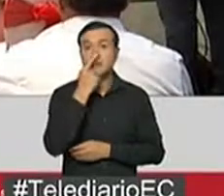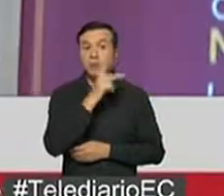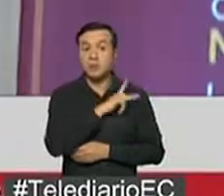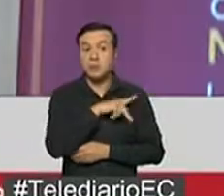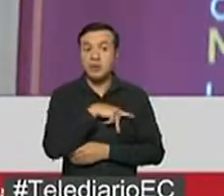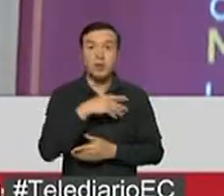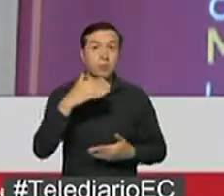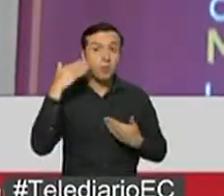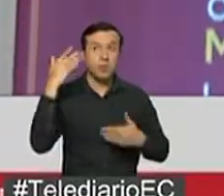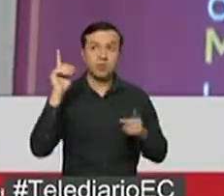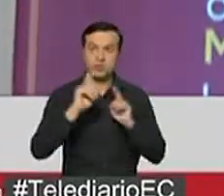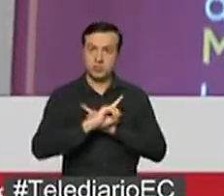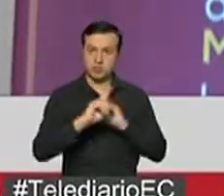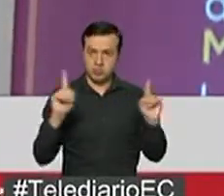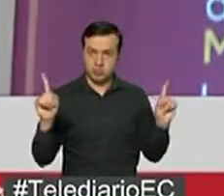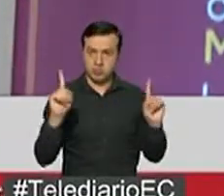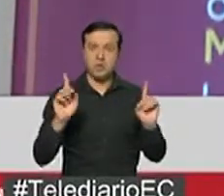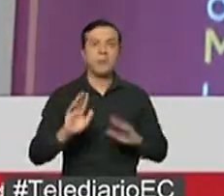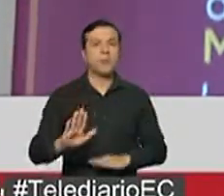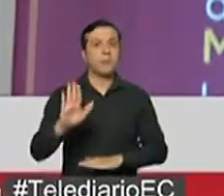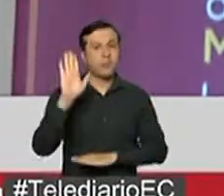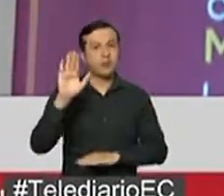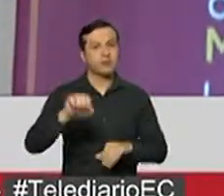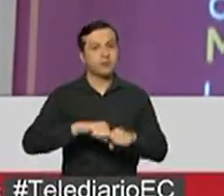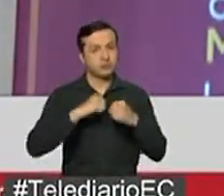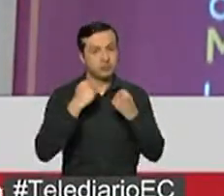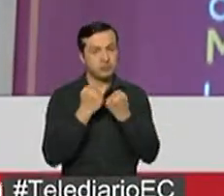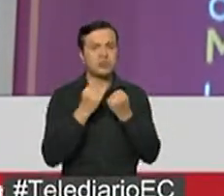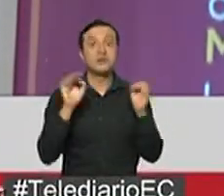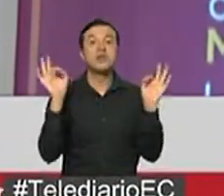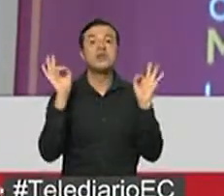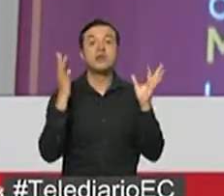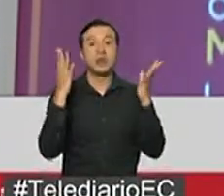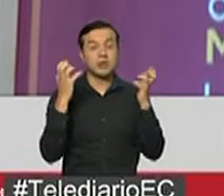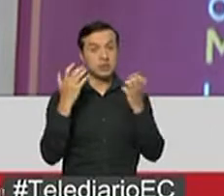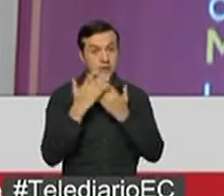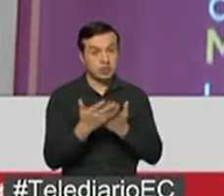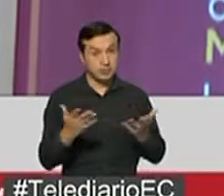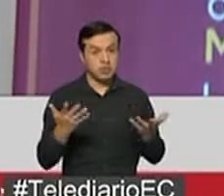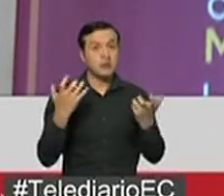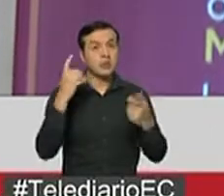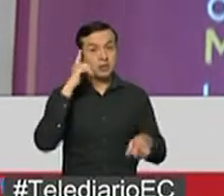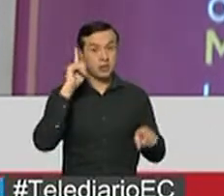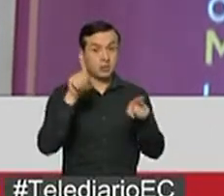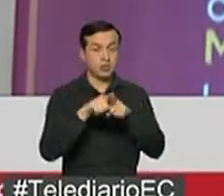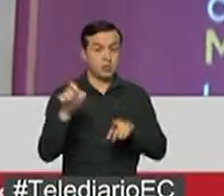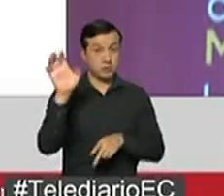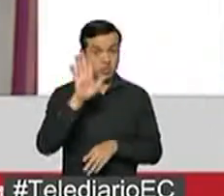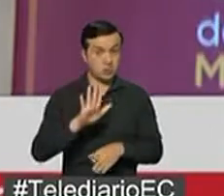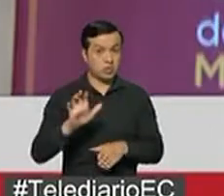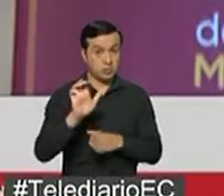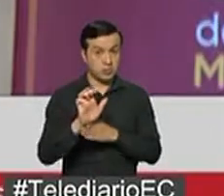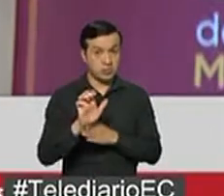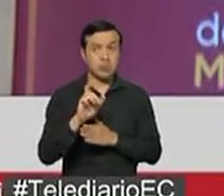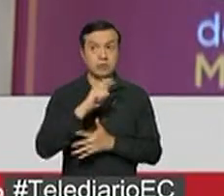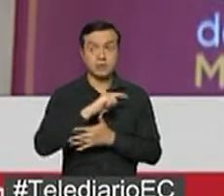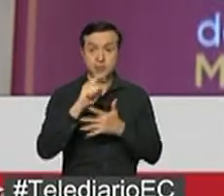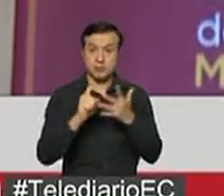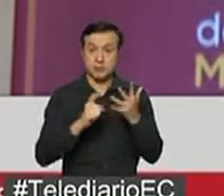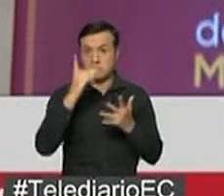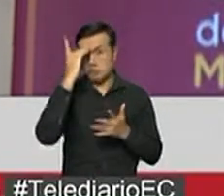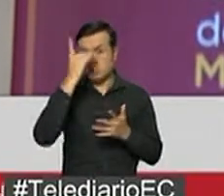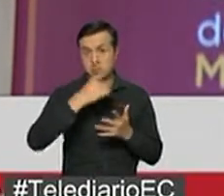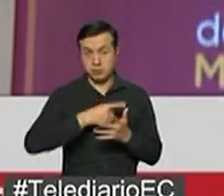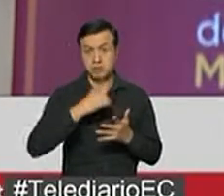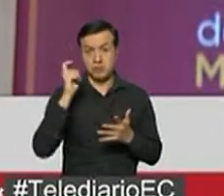lo que hemos denominado un pacto social energético de acuerdo los ecuatorianos para eso hay que tomar decisiones difíciles